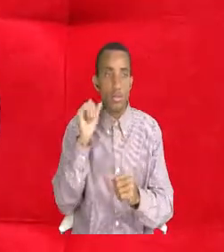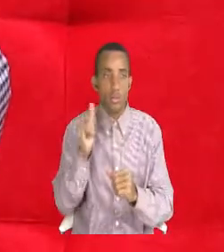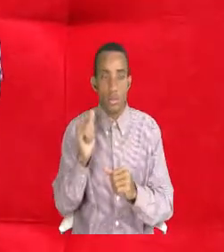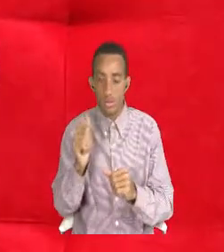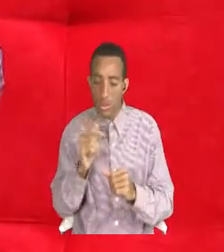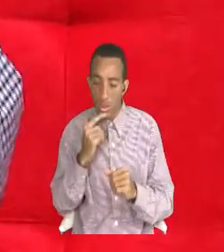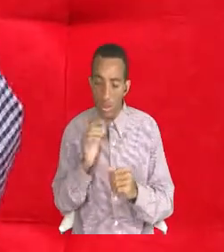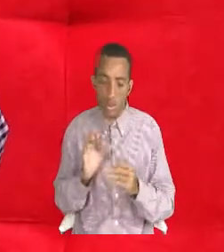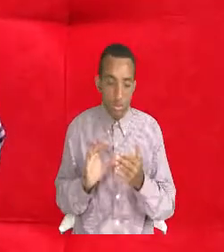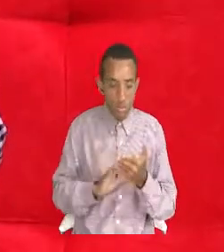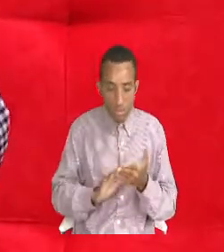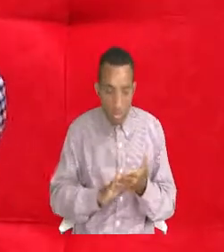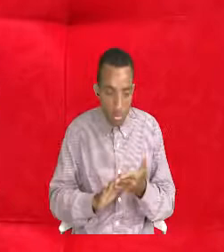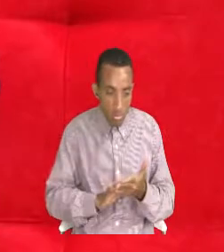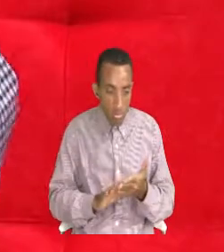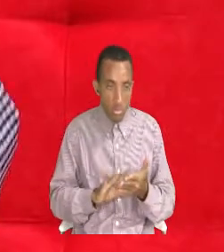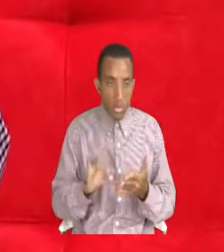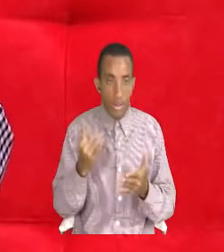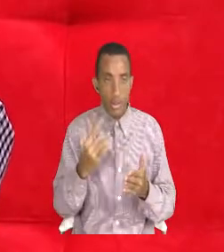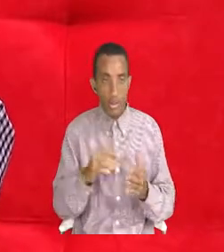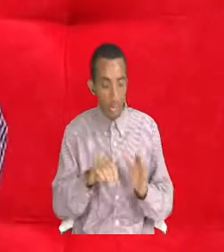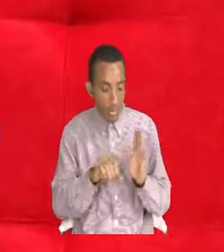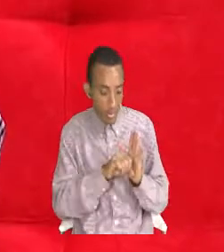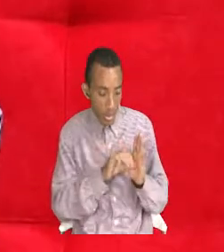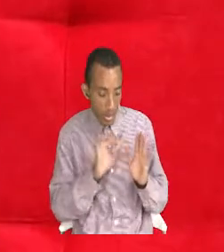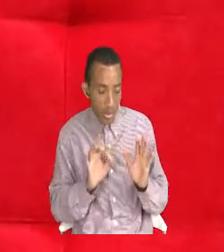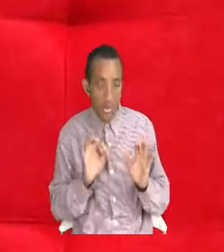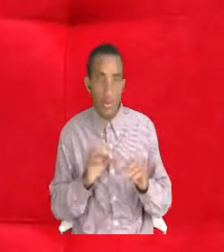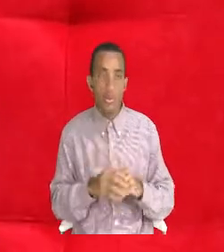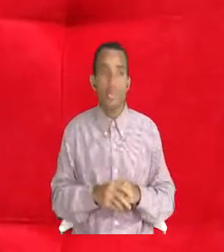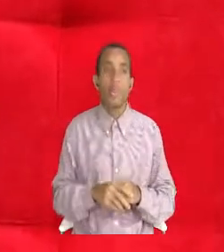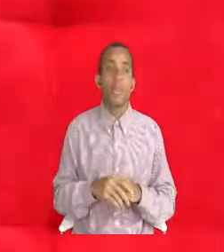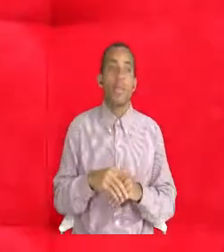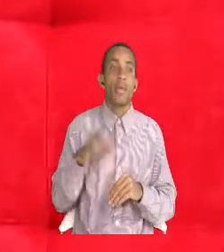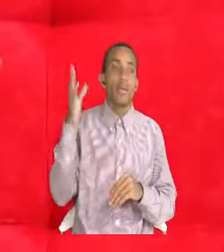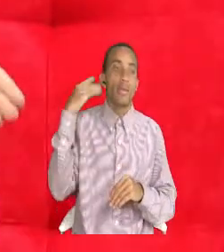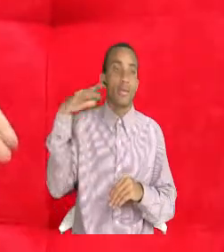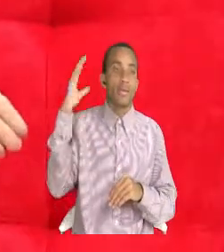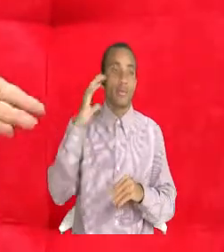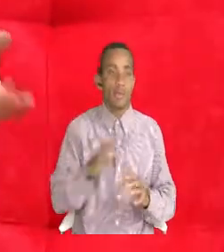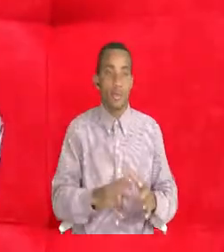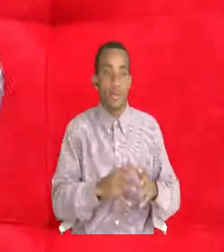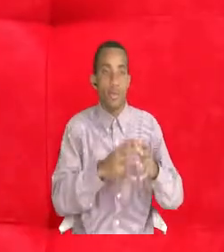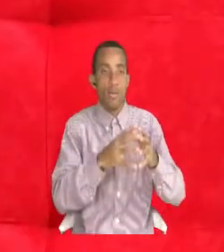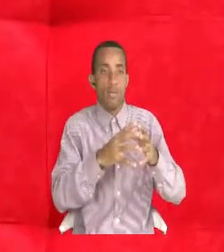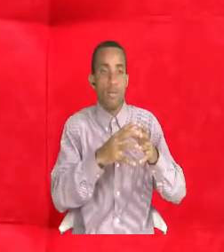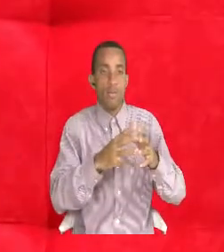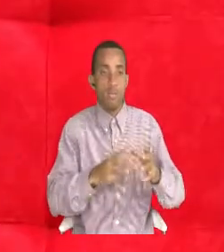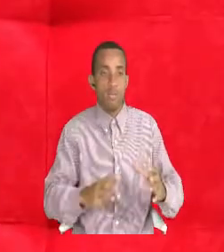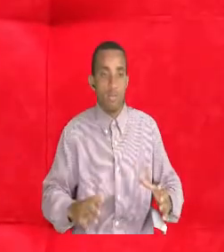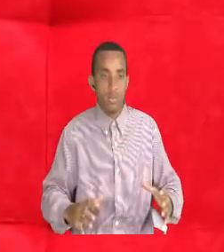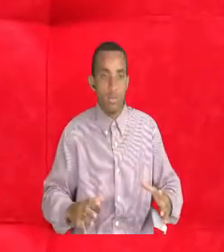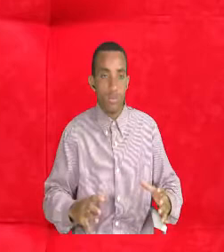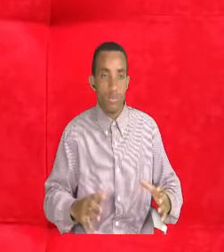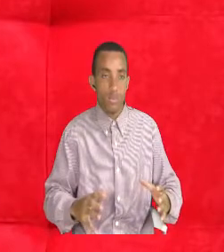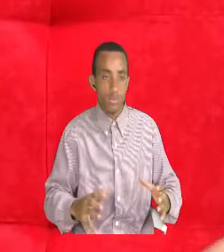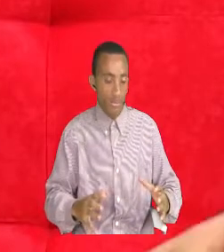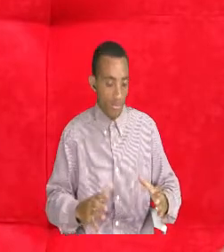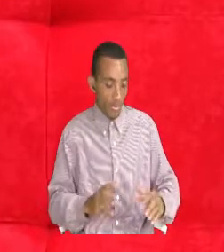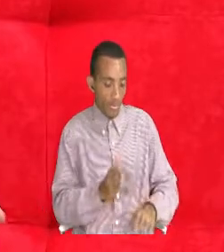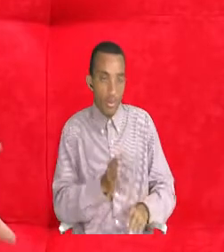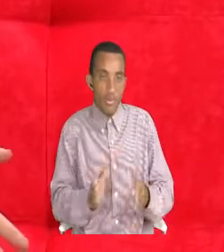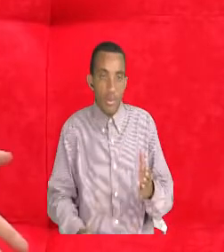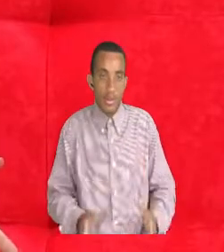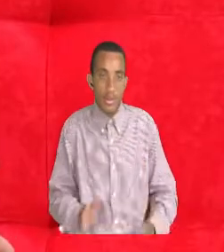en casa, le coloca su picacito, le colocas un detallito. Mire que anteriormente estaban esos pantalones bota campana y volvimos otra vez con los pantalones bota campana,